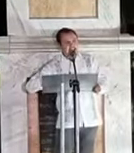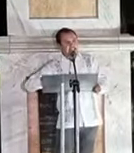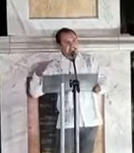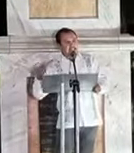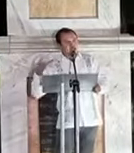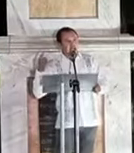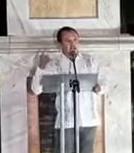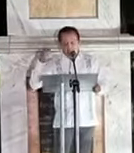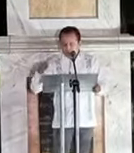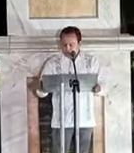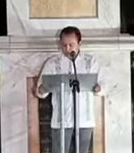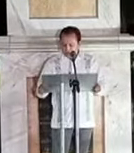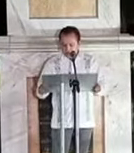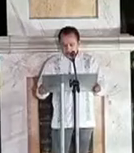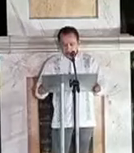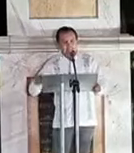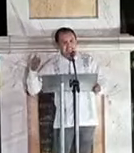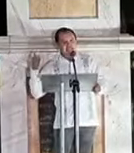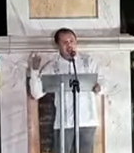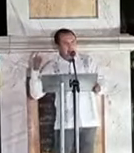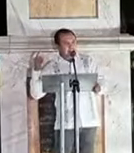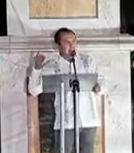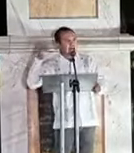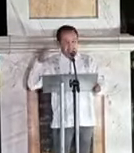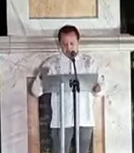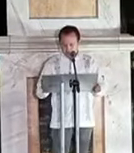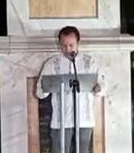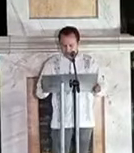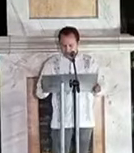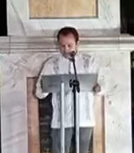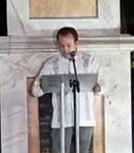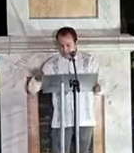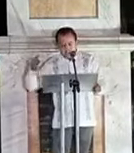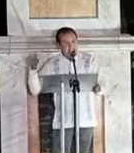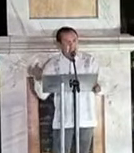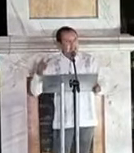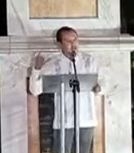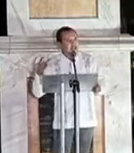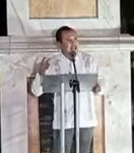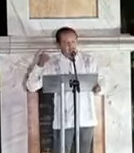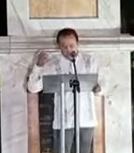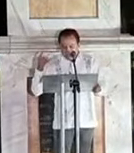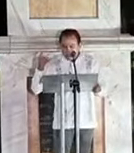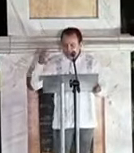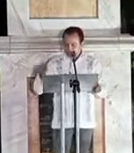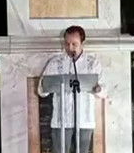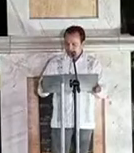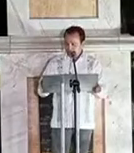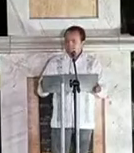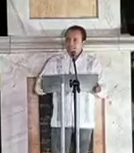Sigan haciendo calumnias, diciendo mentiras, sigan divulgando